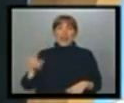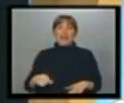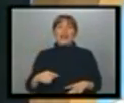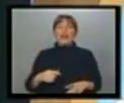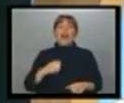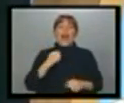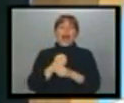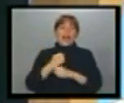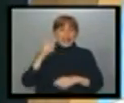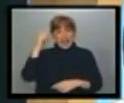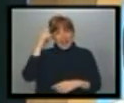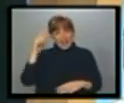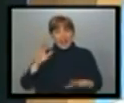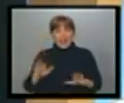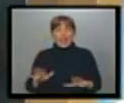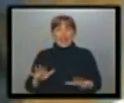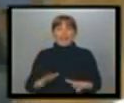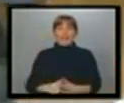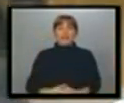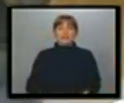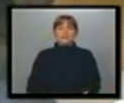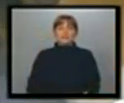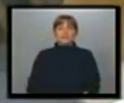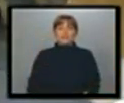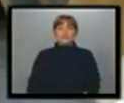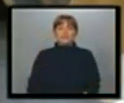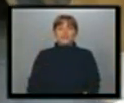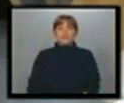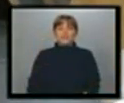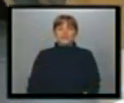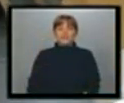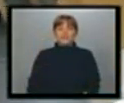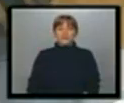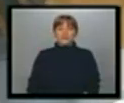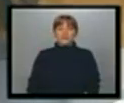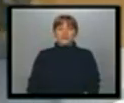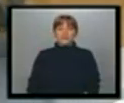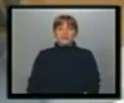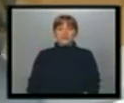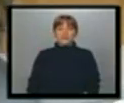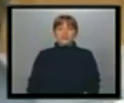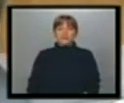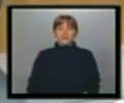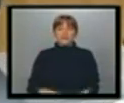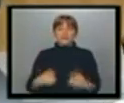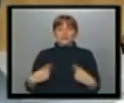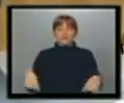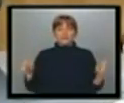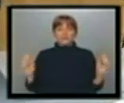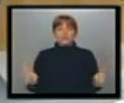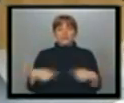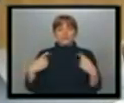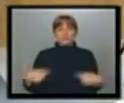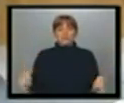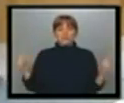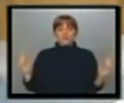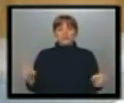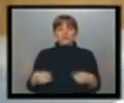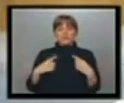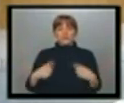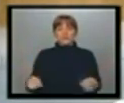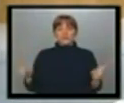10 estás en el amanecer. Aunque digan lo que digan, yo soy más fuerte si me dicen